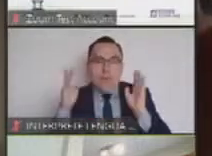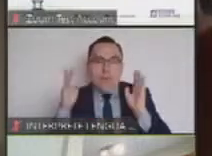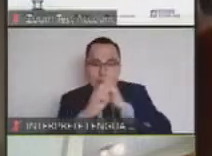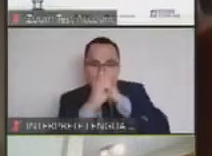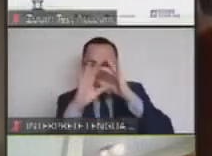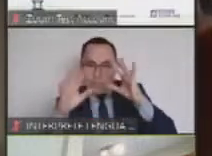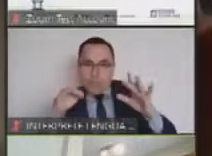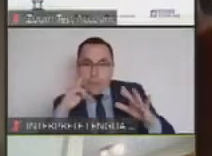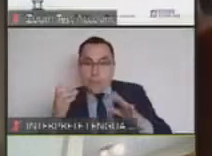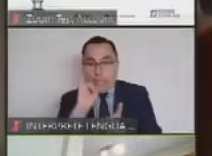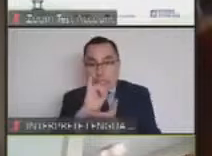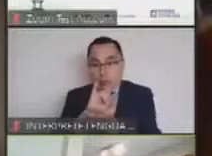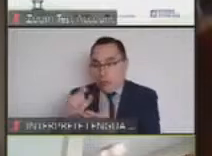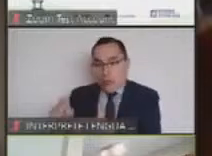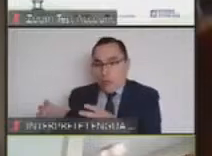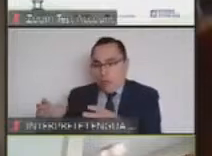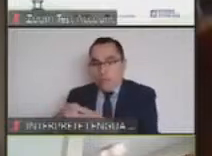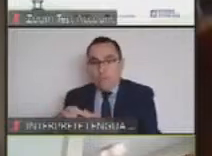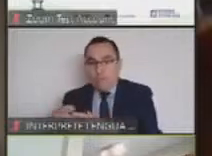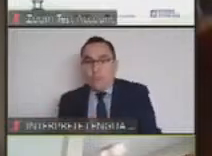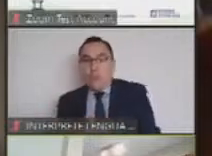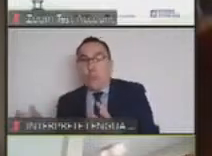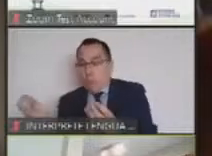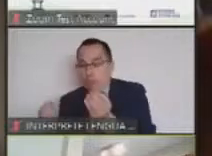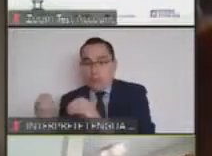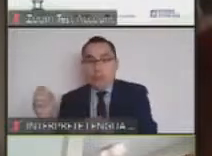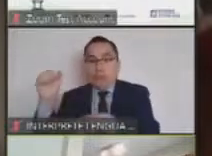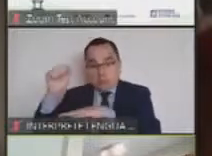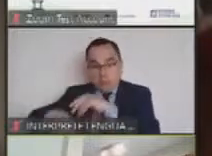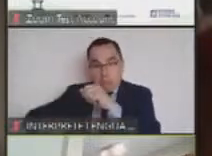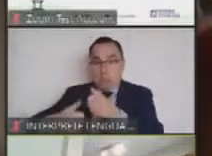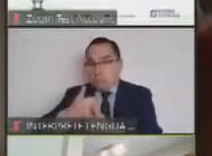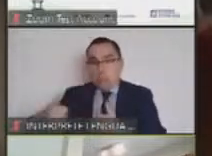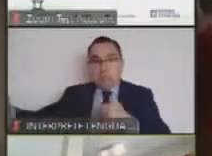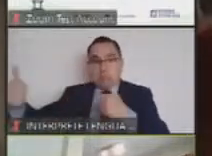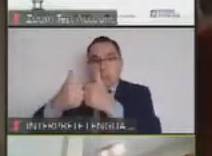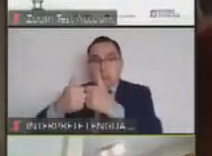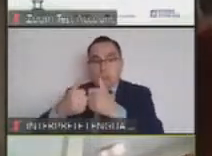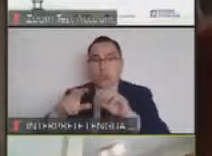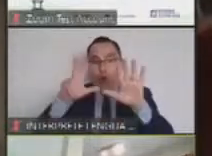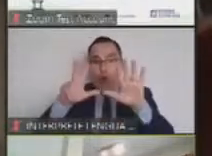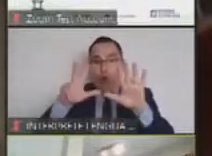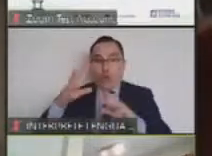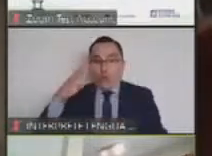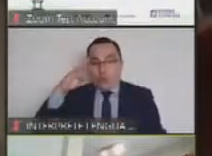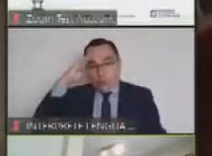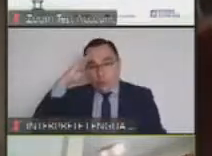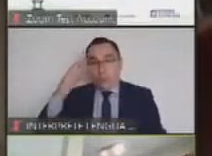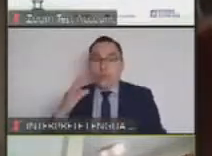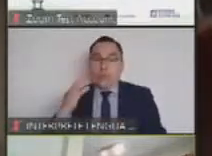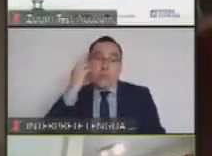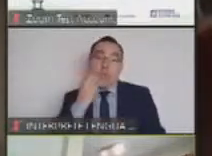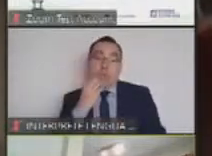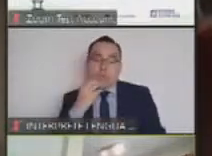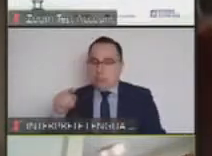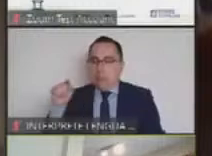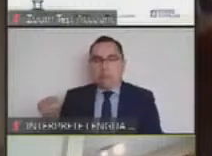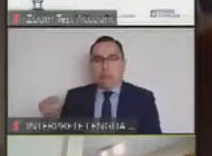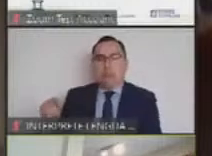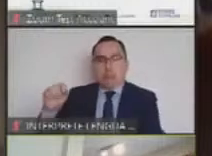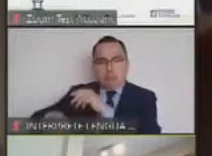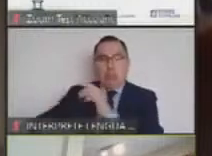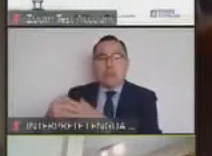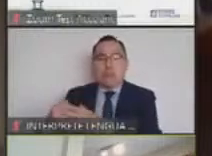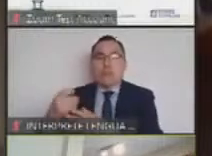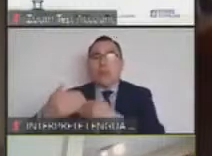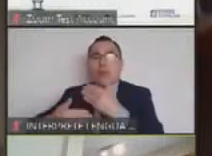institución, las que fueron aprobadas por el Pleno mediante resolución de 8 de mayo. Se dispuso para determinados